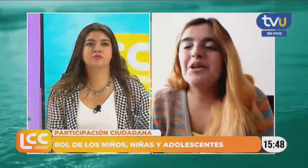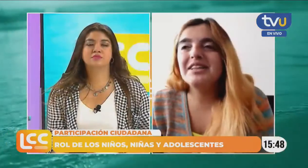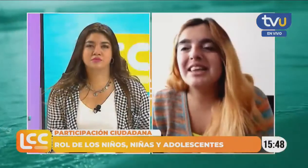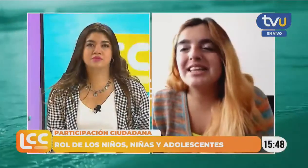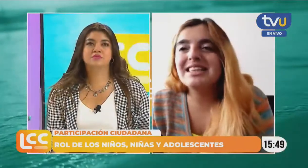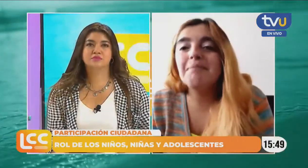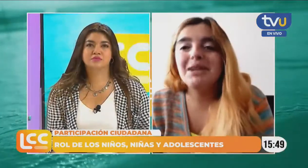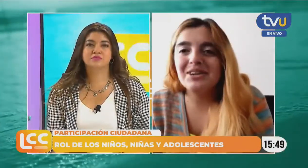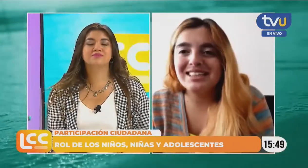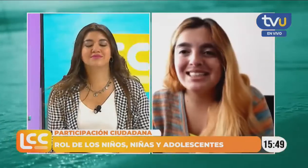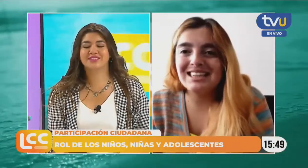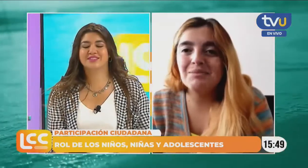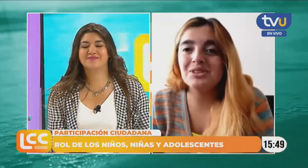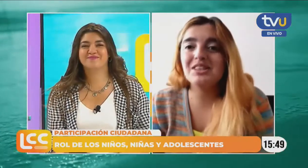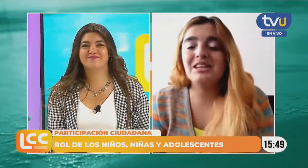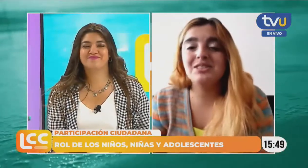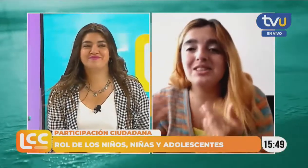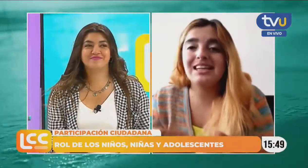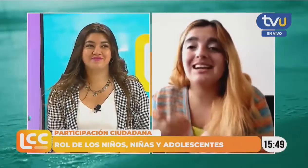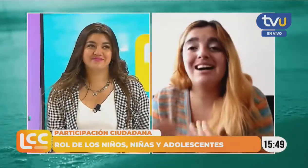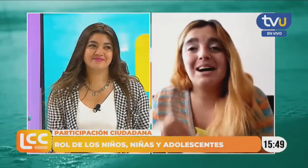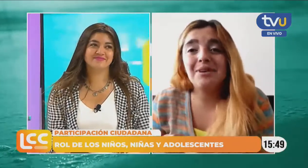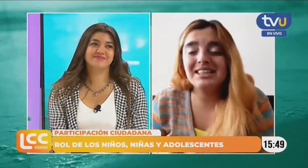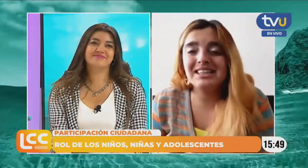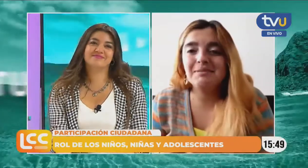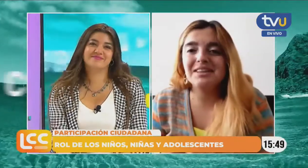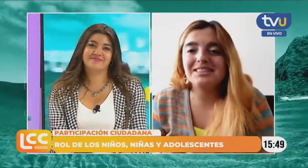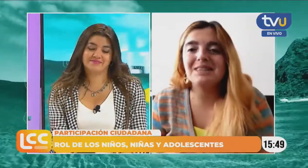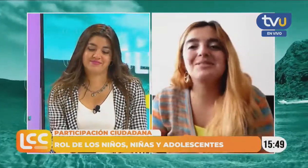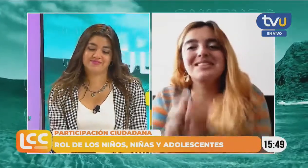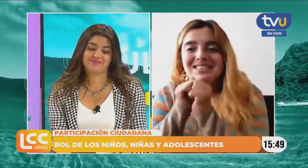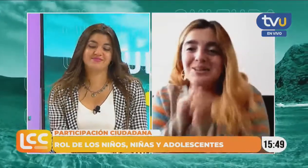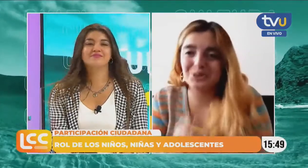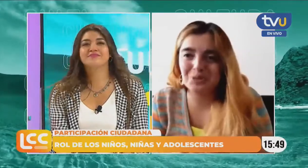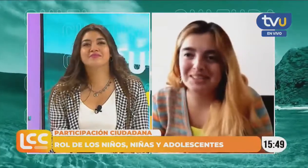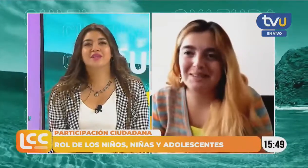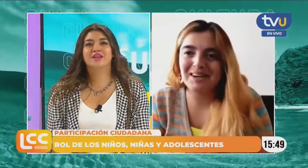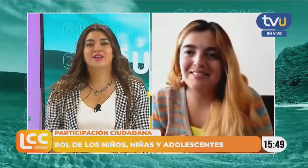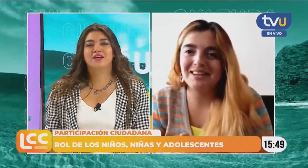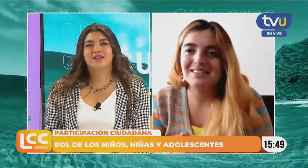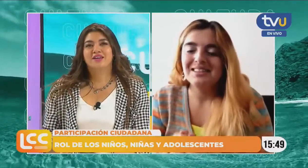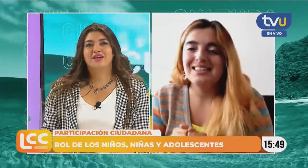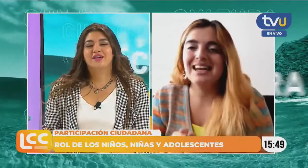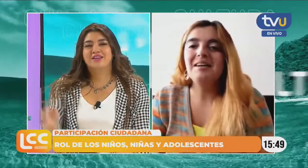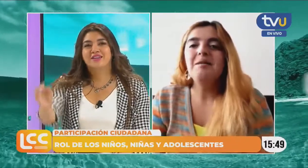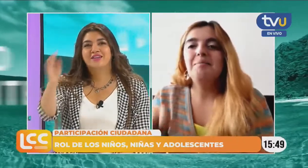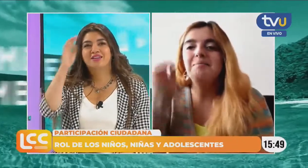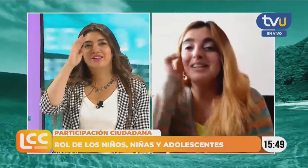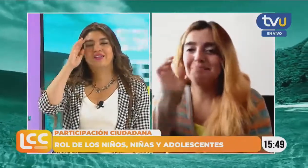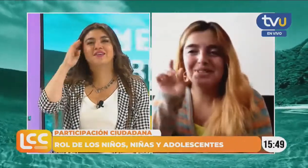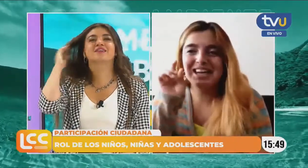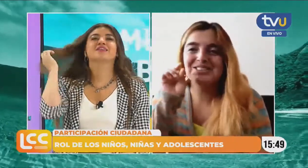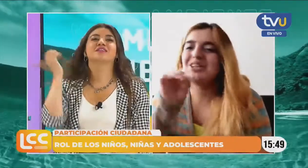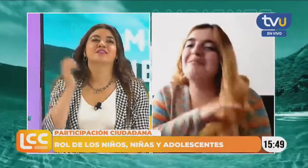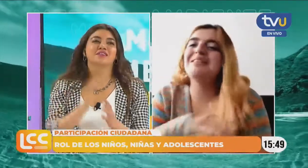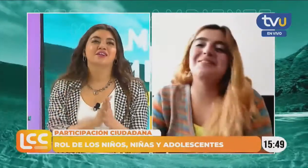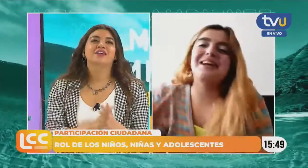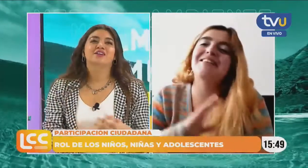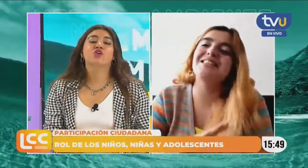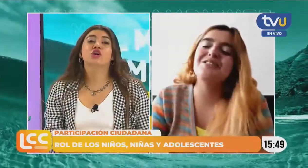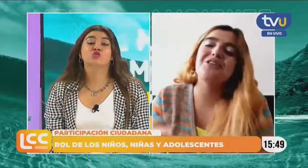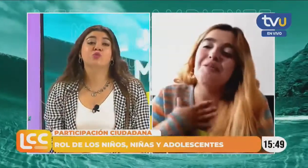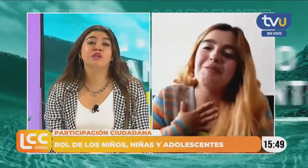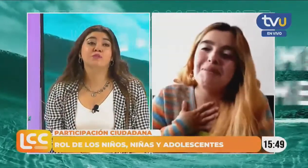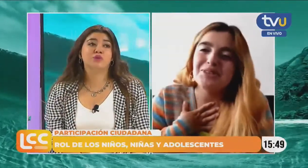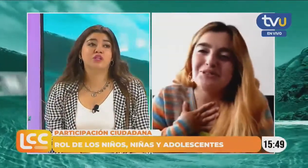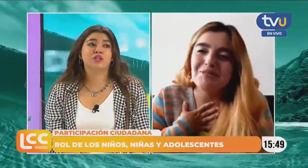los periodistas decían menores y muchas de nosotras que trabajamos en este tema decíamos, ya no se ocupa esa palabra, ya. Por si acaso, solamente porque a